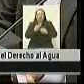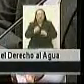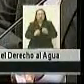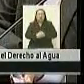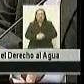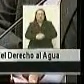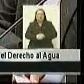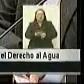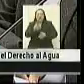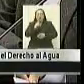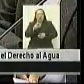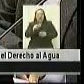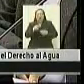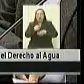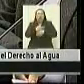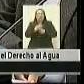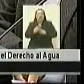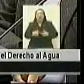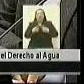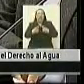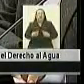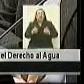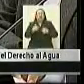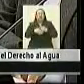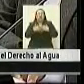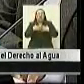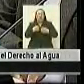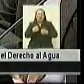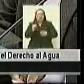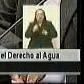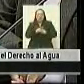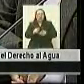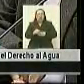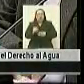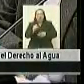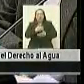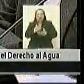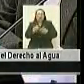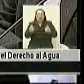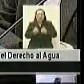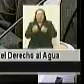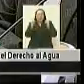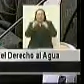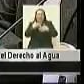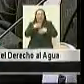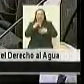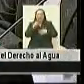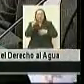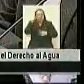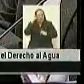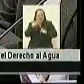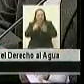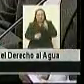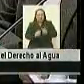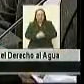saneamiento. Sin agua no hay existencia digna y plena de bienestar y salud. Y también carecer de agua afecta a la integridad física, moral y psíquica